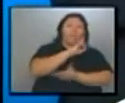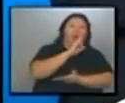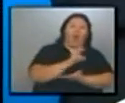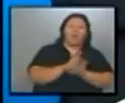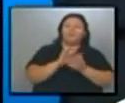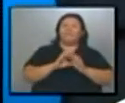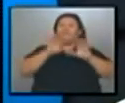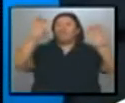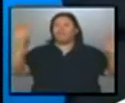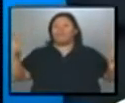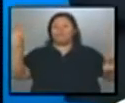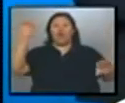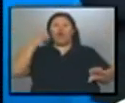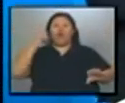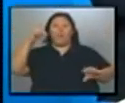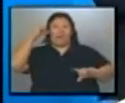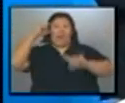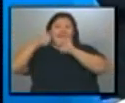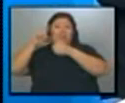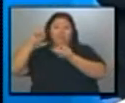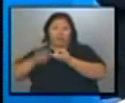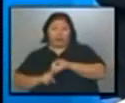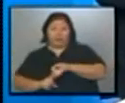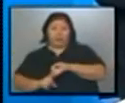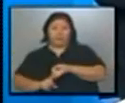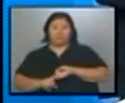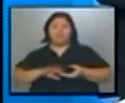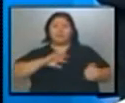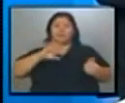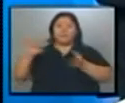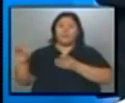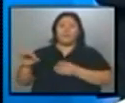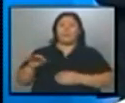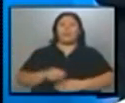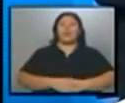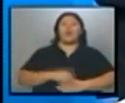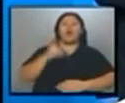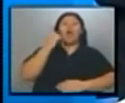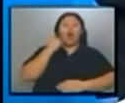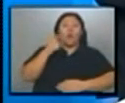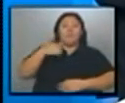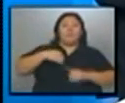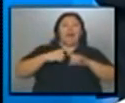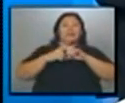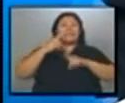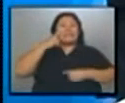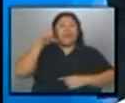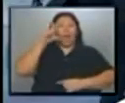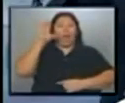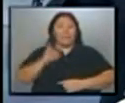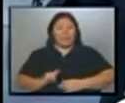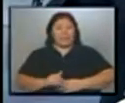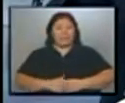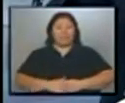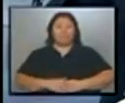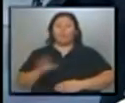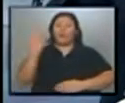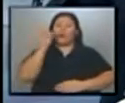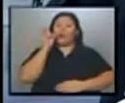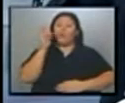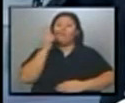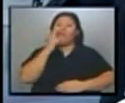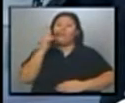estuvo con su novia fumando. ¿Qué pasa con el jugador de fútbol que fuma? Está de vacaciones. Pero es una buena imagen,